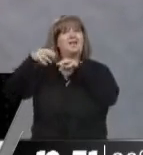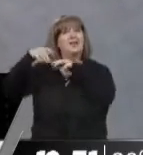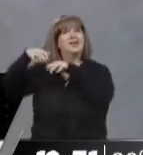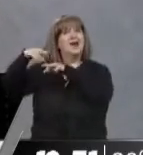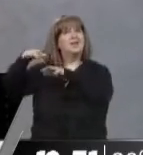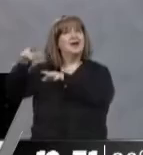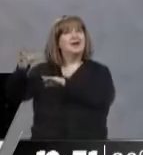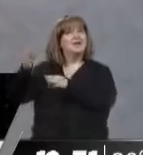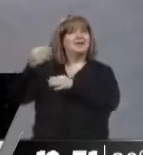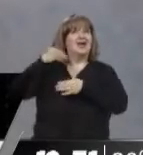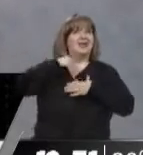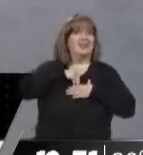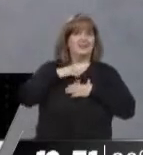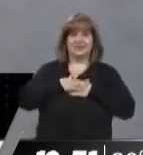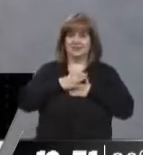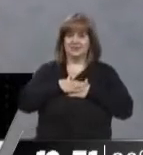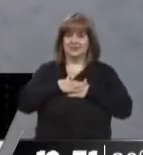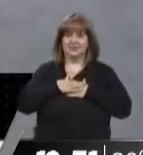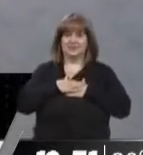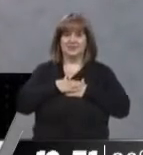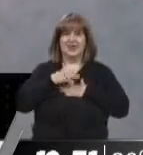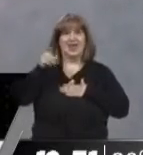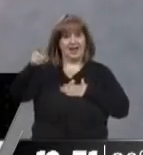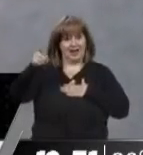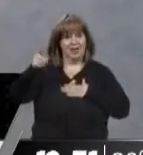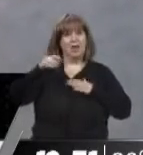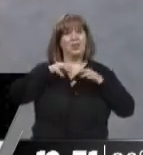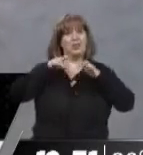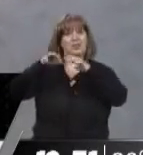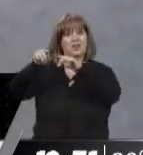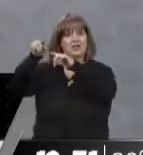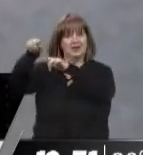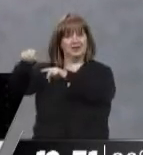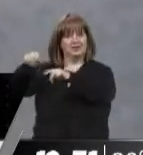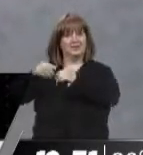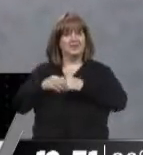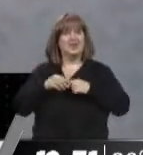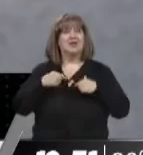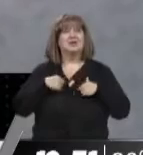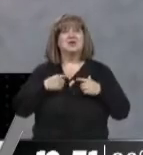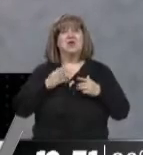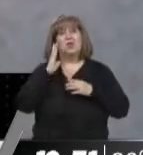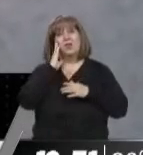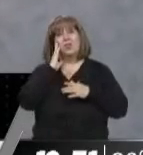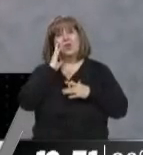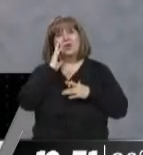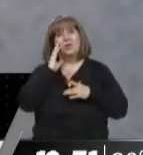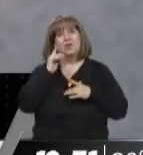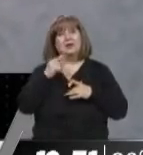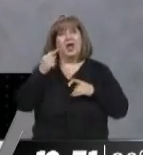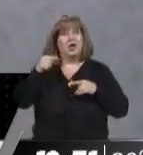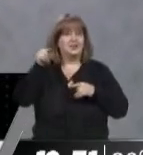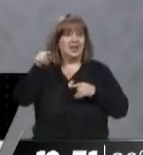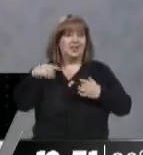pertenencias de los dos. Y que dormía abrazada de ellos. Yo duermo abrazada a las cosas de él. ¿Y qué más tenés?